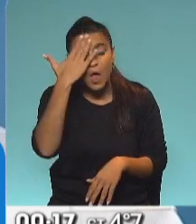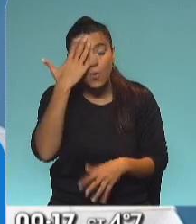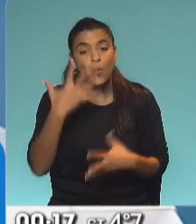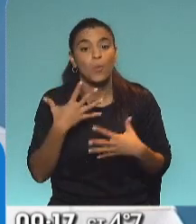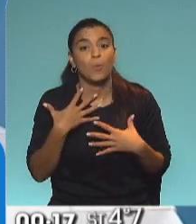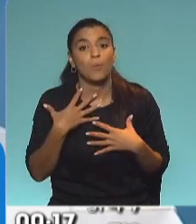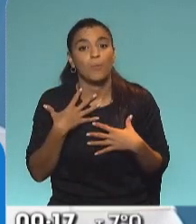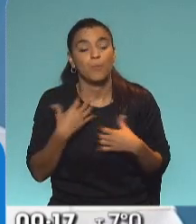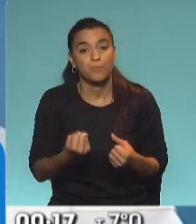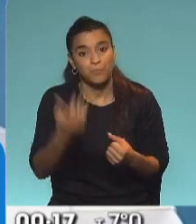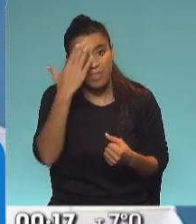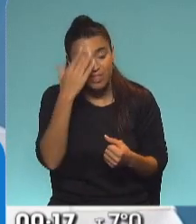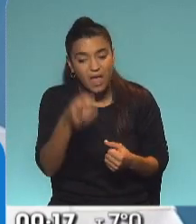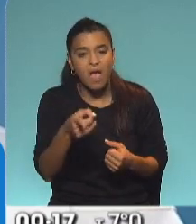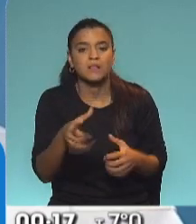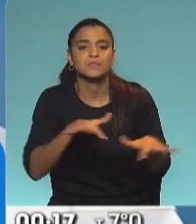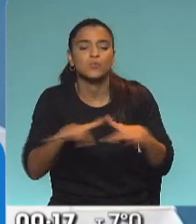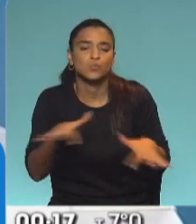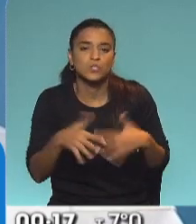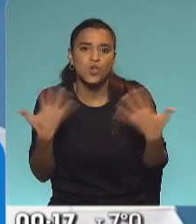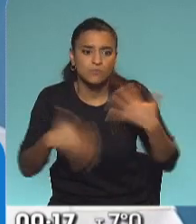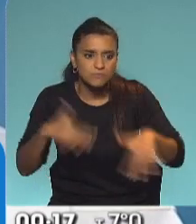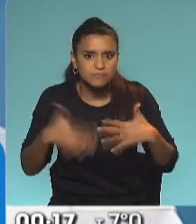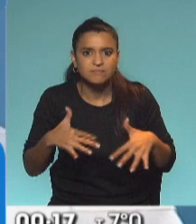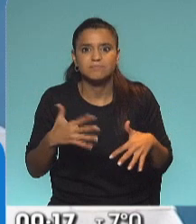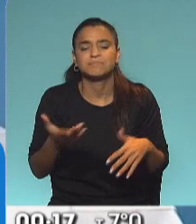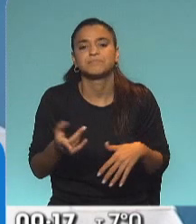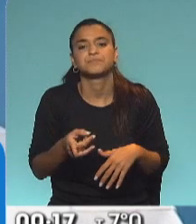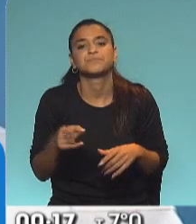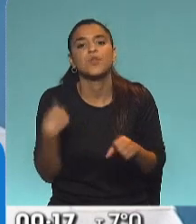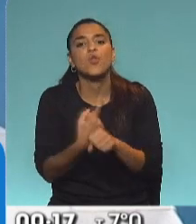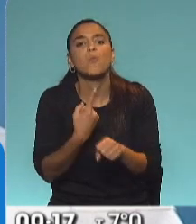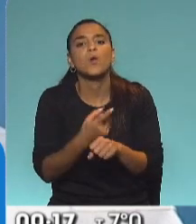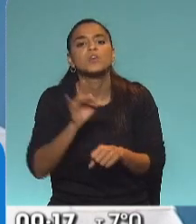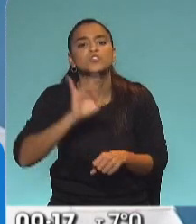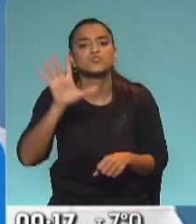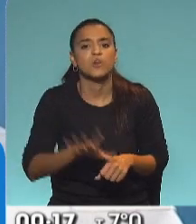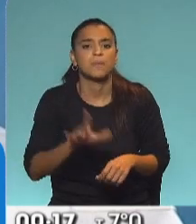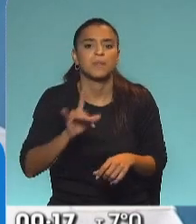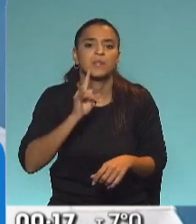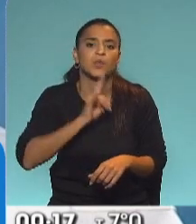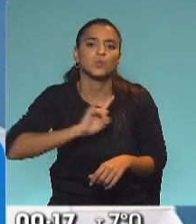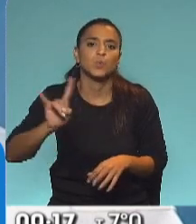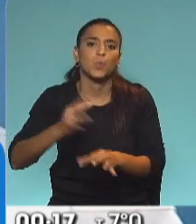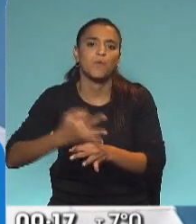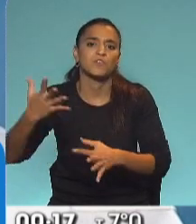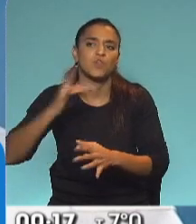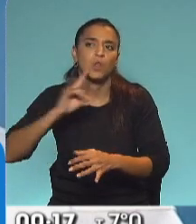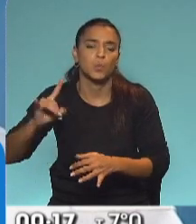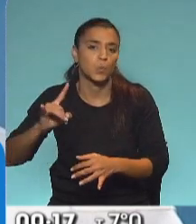las situaciones críticas, en las situaciones de emergencia, no puede quedar solamente en manos de los